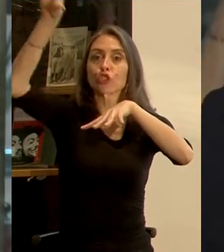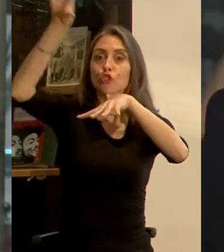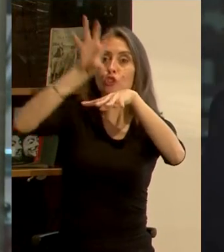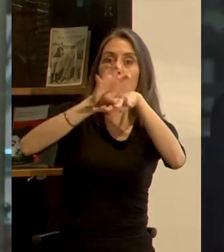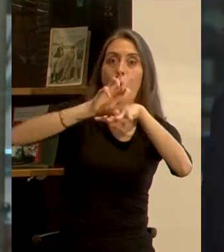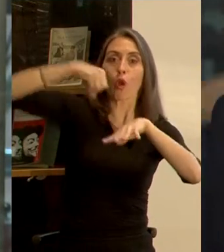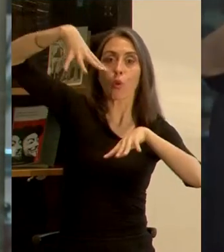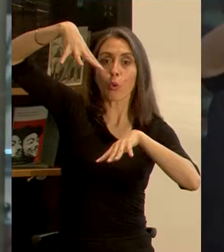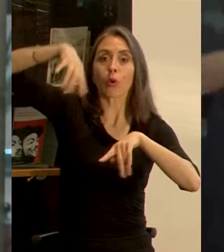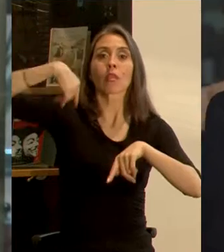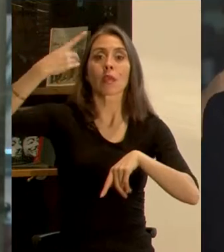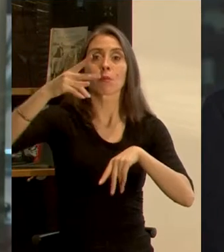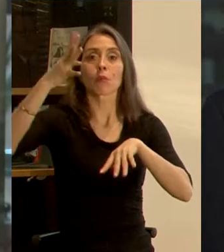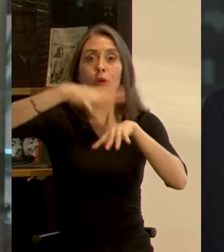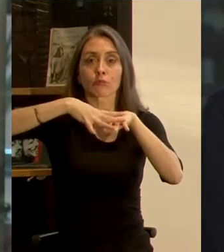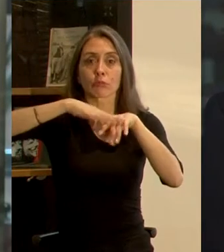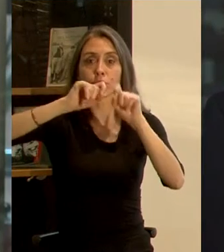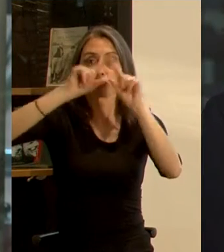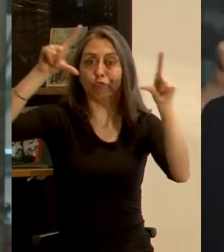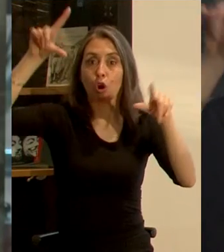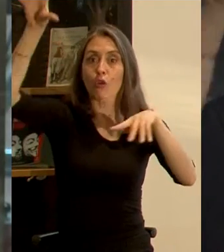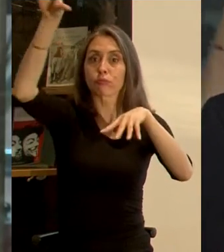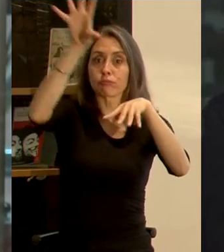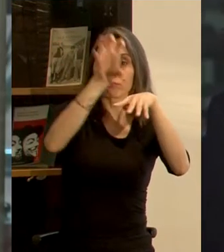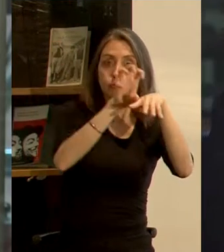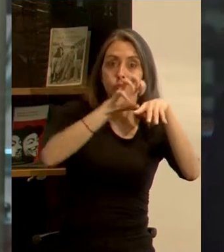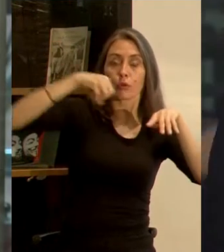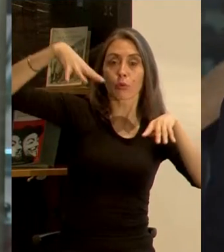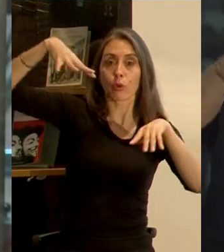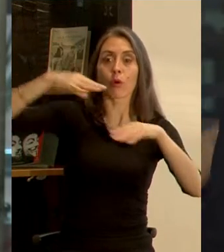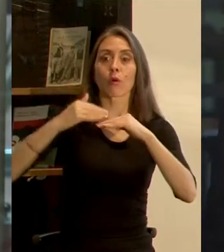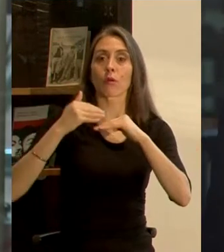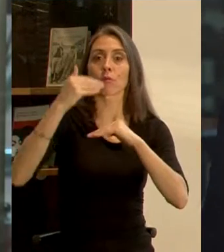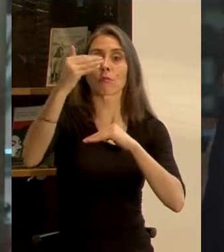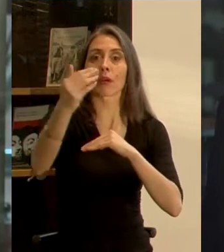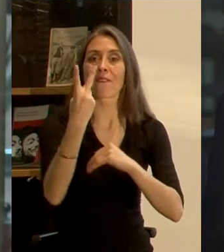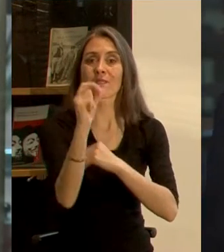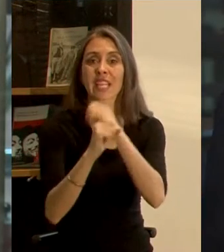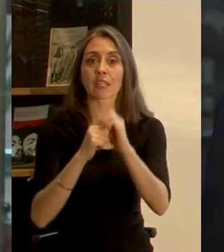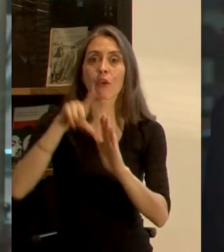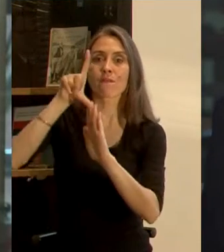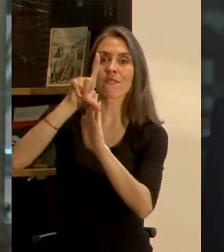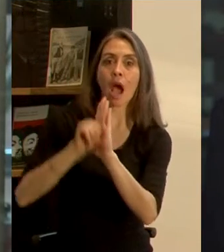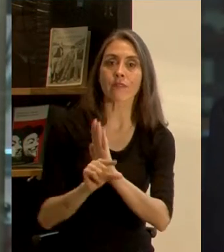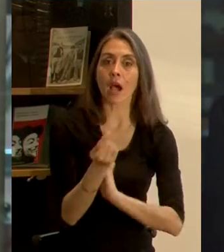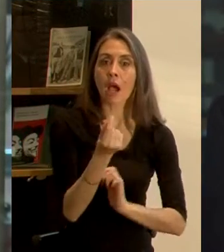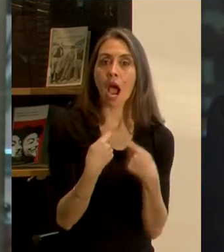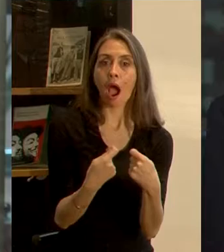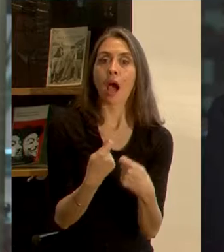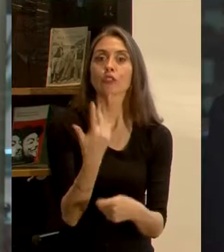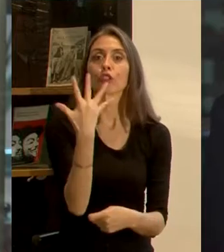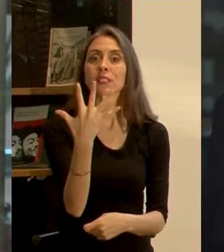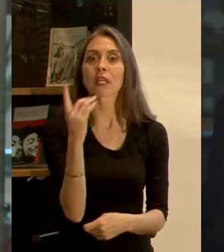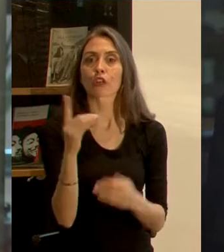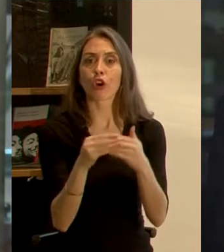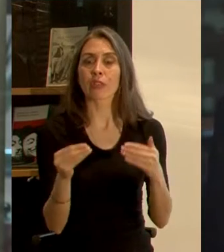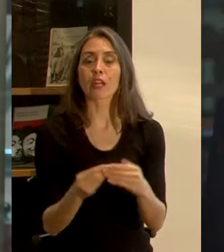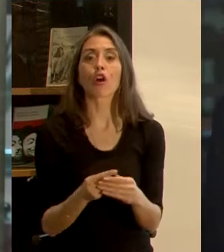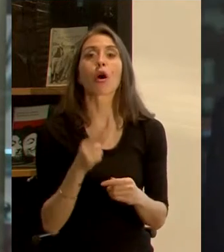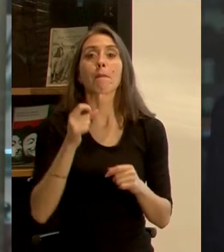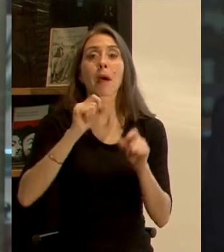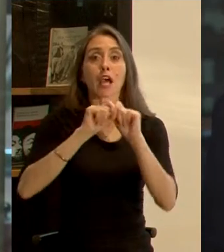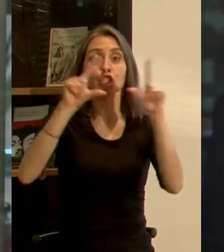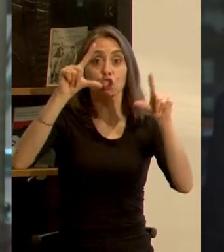llegar a energía solar a $10, y vamos a llegar a energía solar en unos 20 años más a $5. Eso quiere decir que la energía va a ser costo marginal